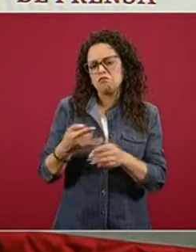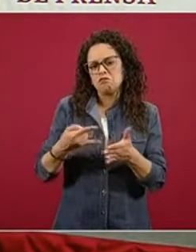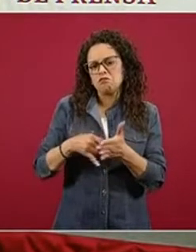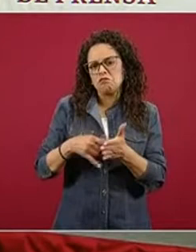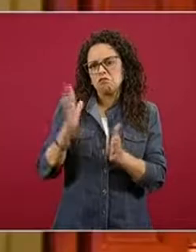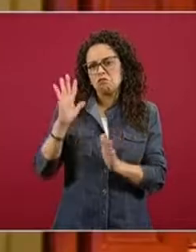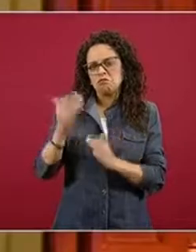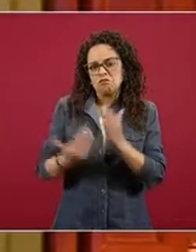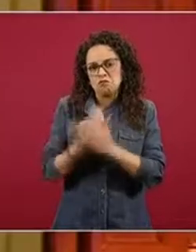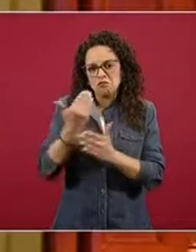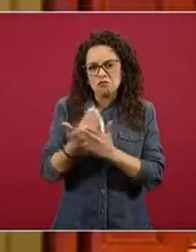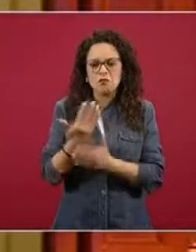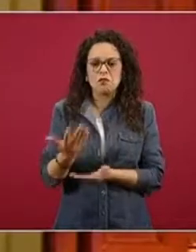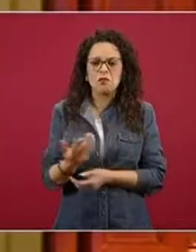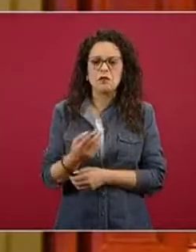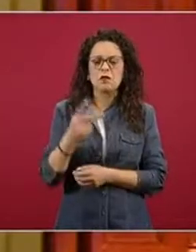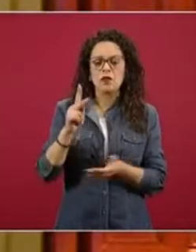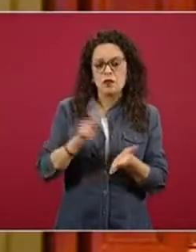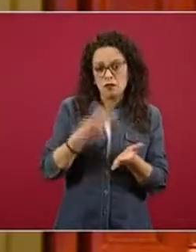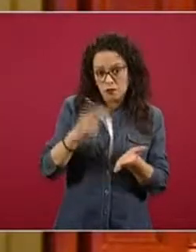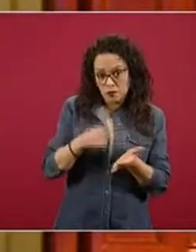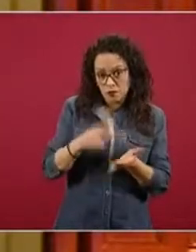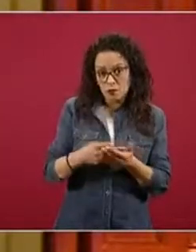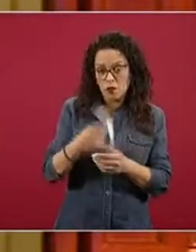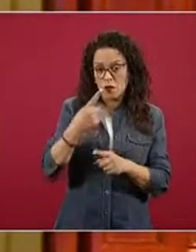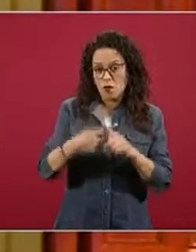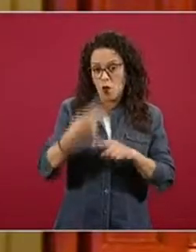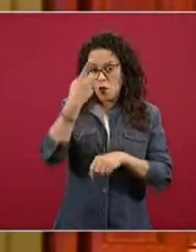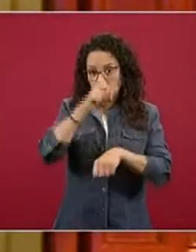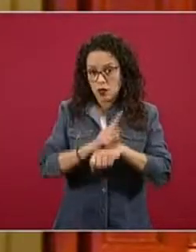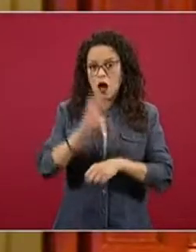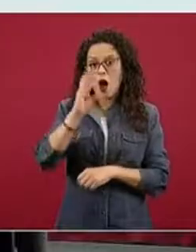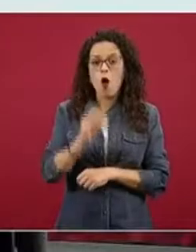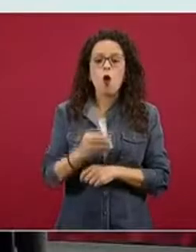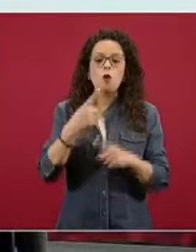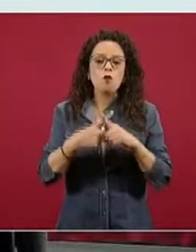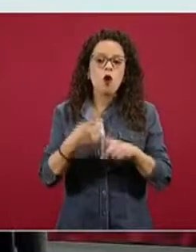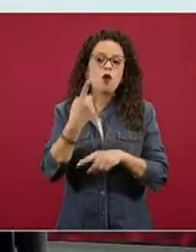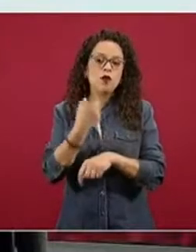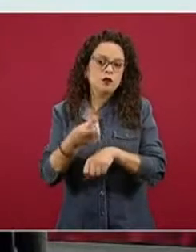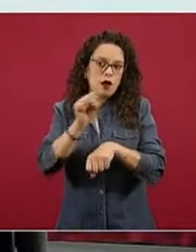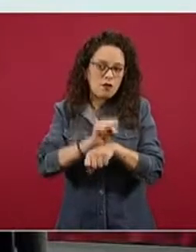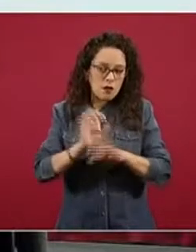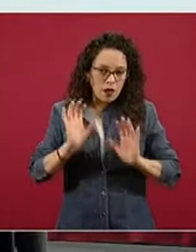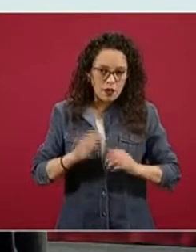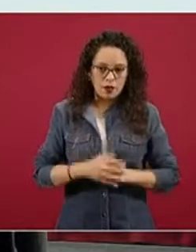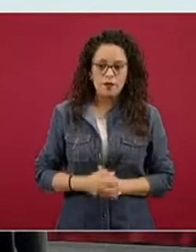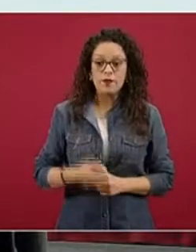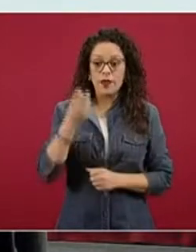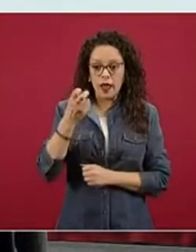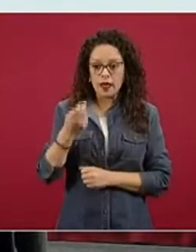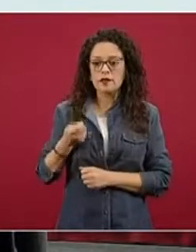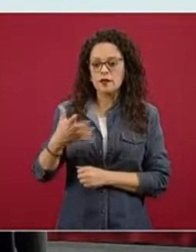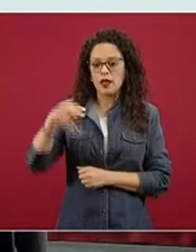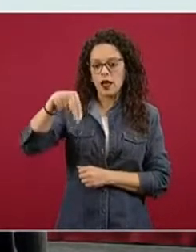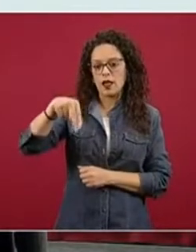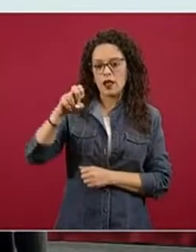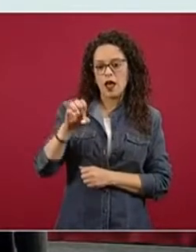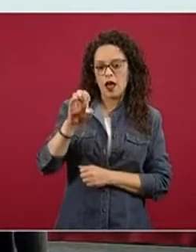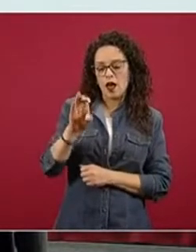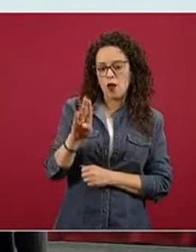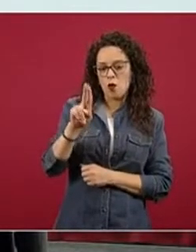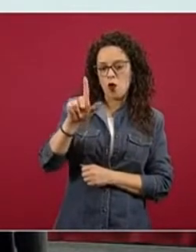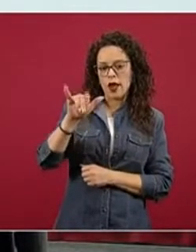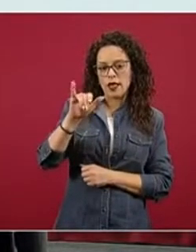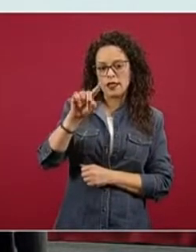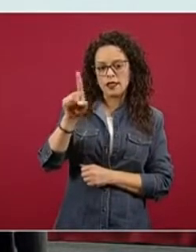varias veces al día o varias veces por semana y realiza lo que conocemos como nebulización, y eso es parte del control vectorial que se realiza